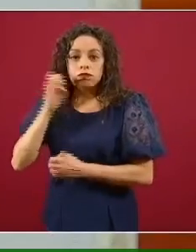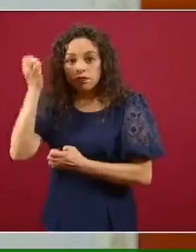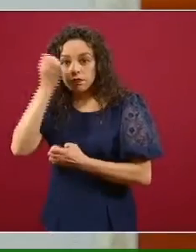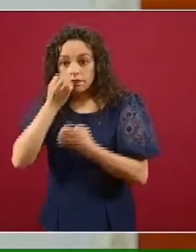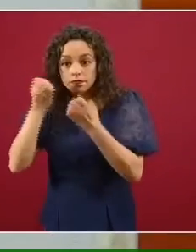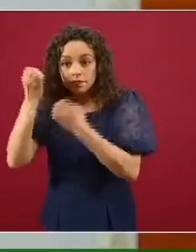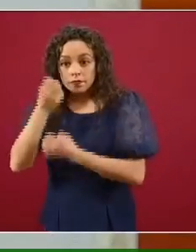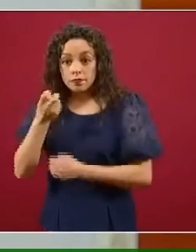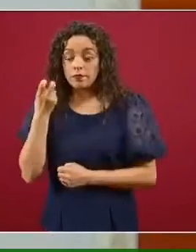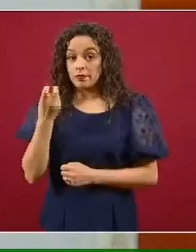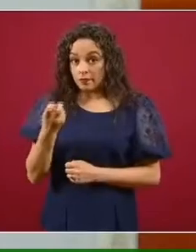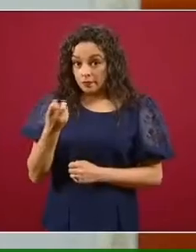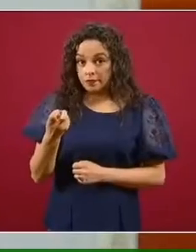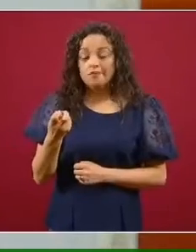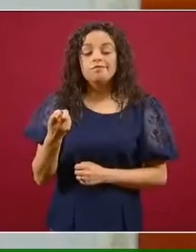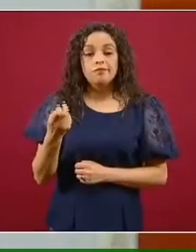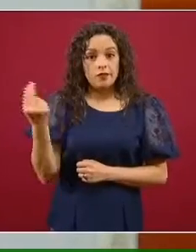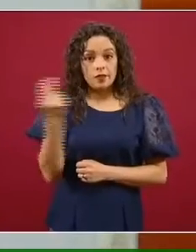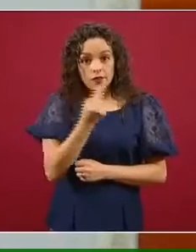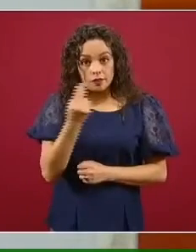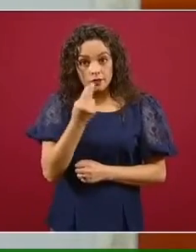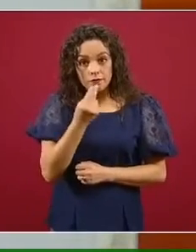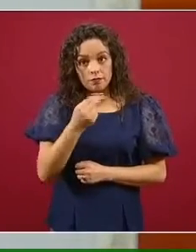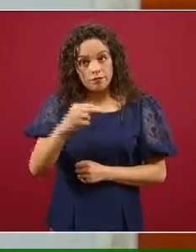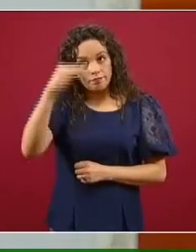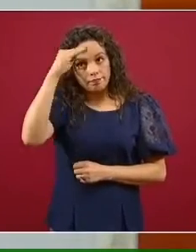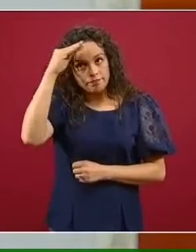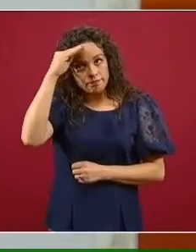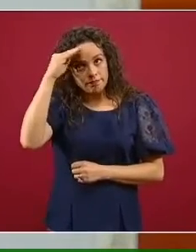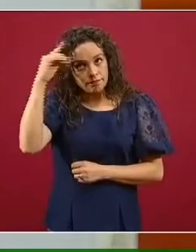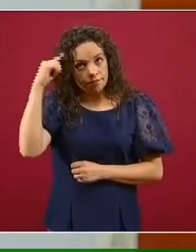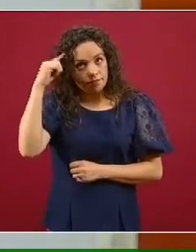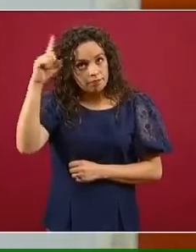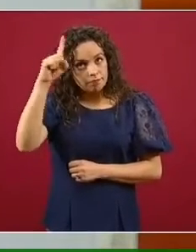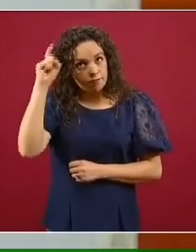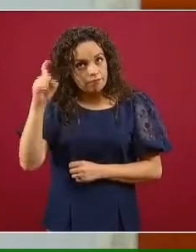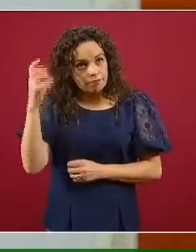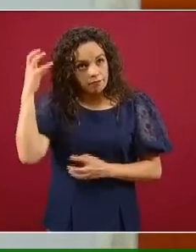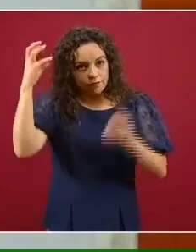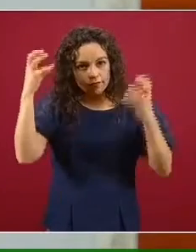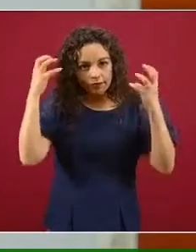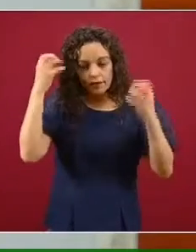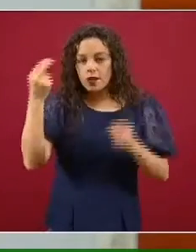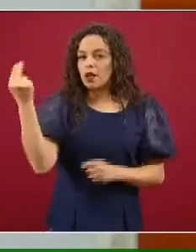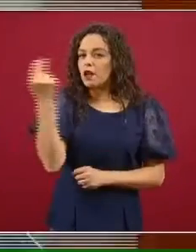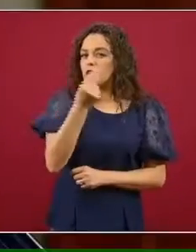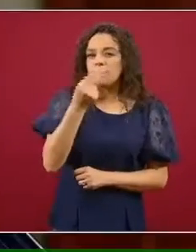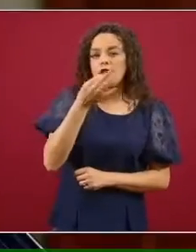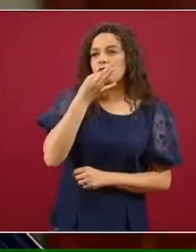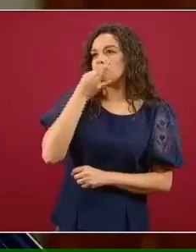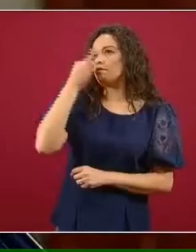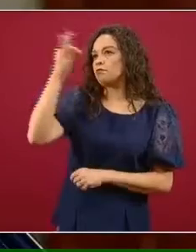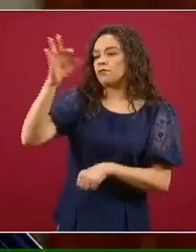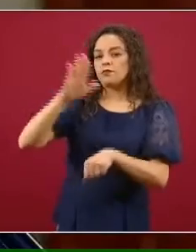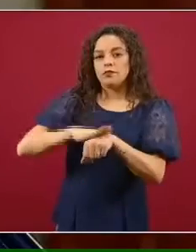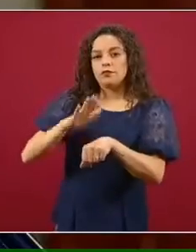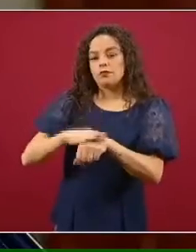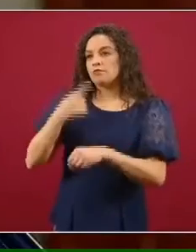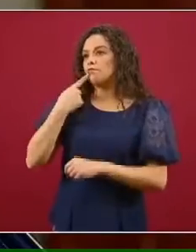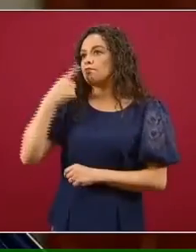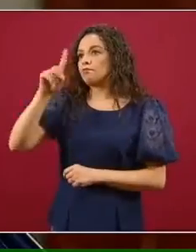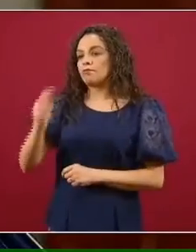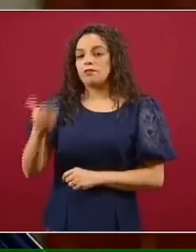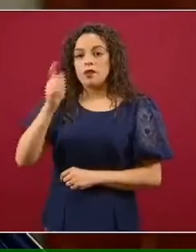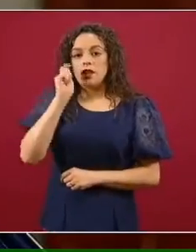altamente cuestionable y debe de ser reportado inmediatamente a la autoridad sanitaria de